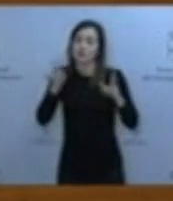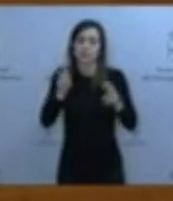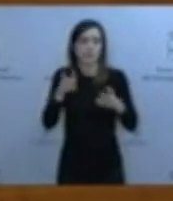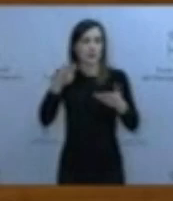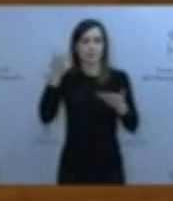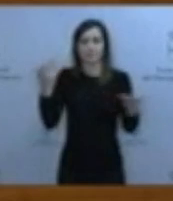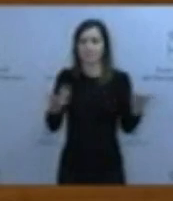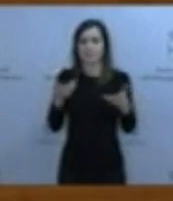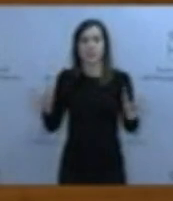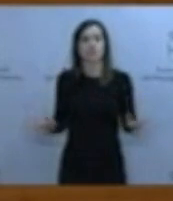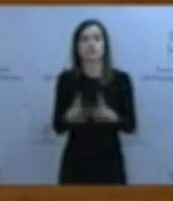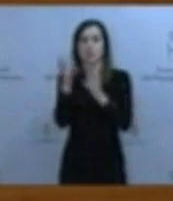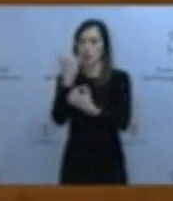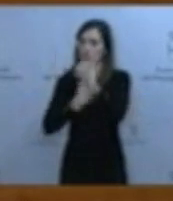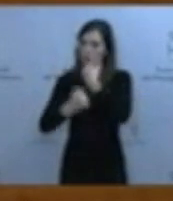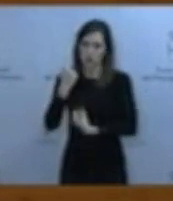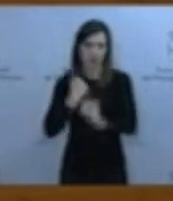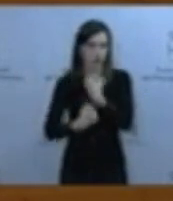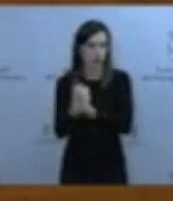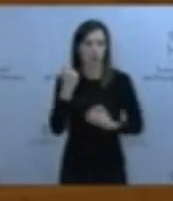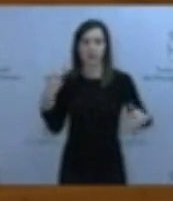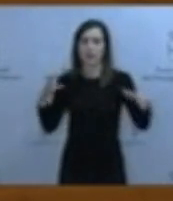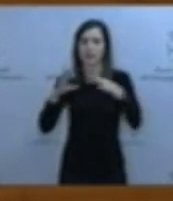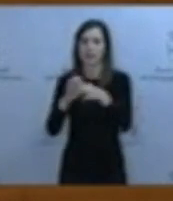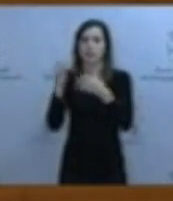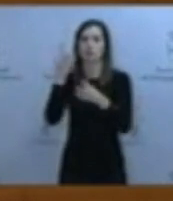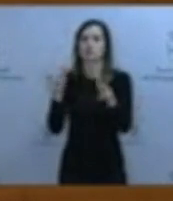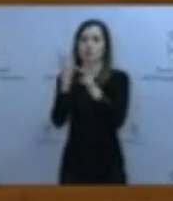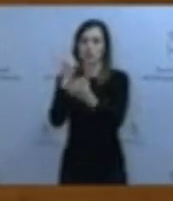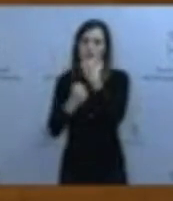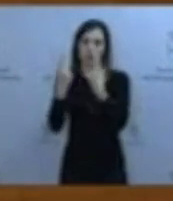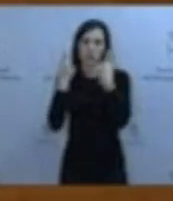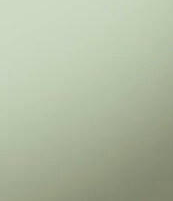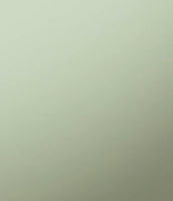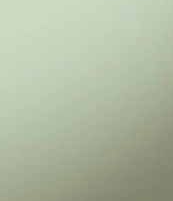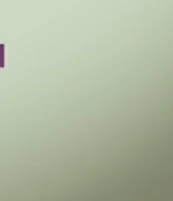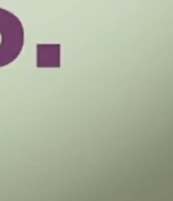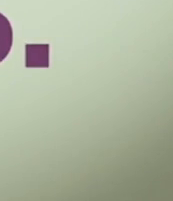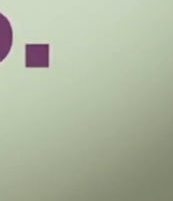estrictamente socioeconómica, de perfil socioeconómico del alumnado. Gracias.